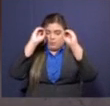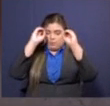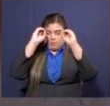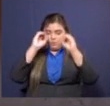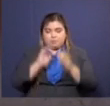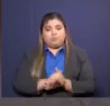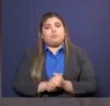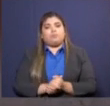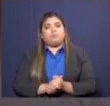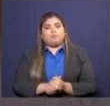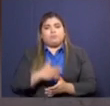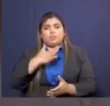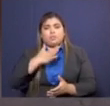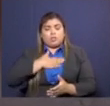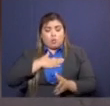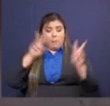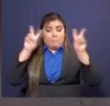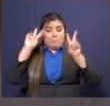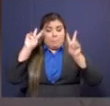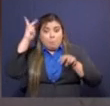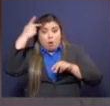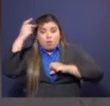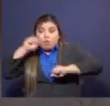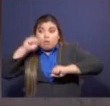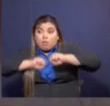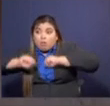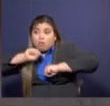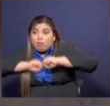Vuelvo y repito, en mi vida política